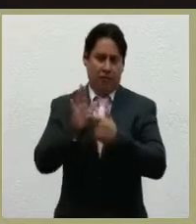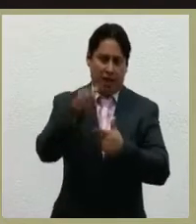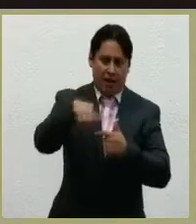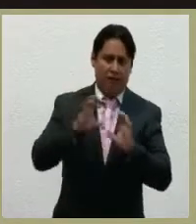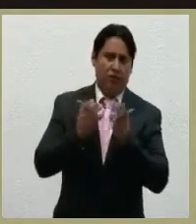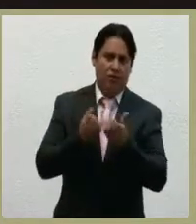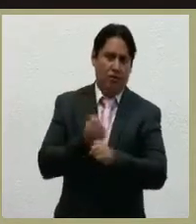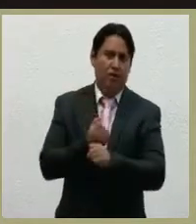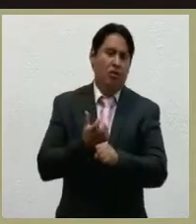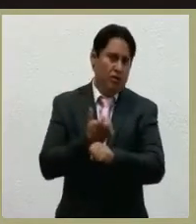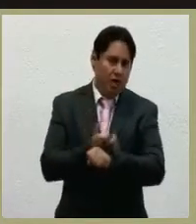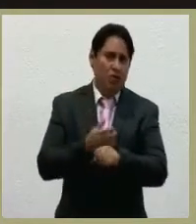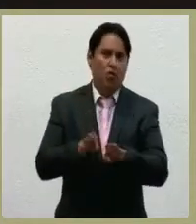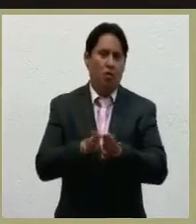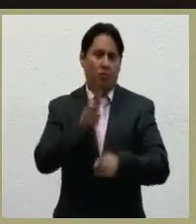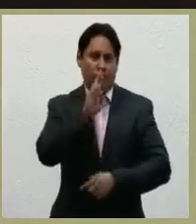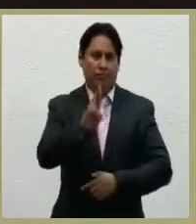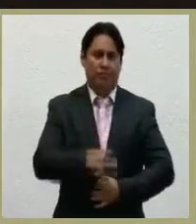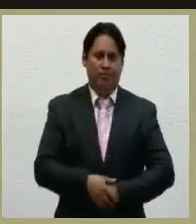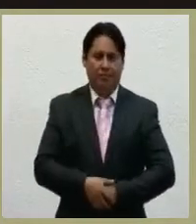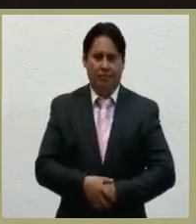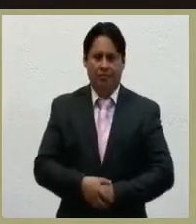el siguiente dictamen.